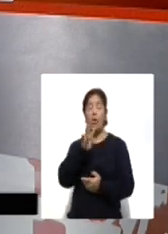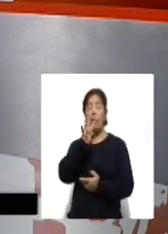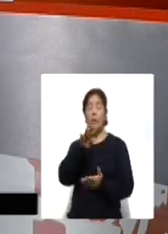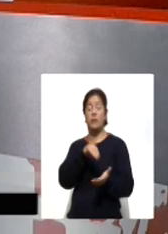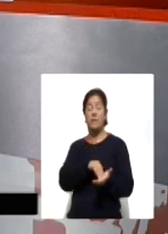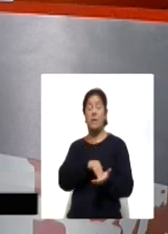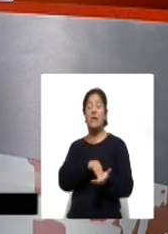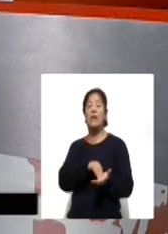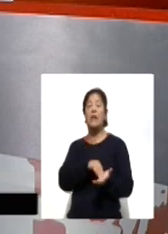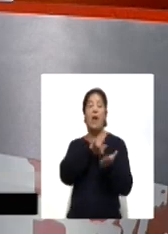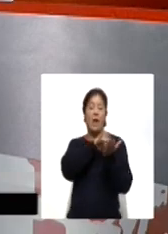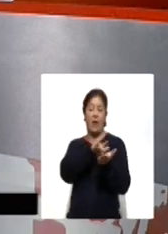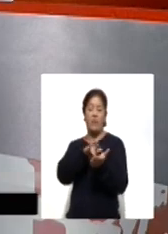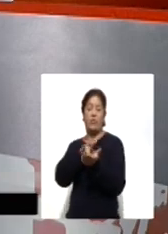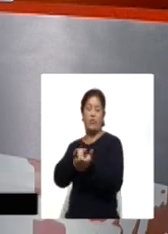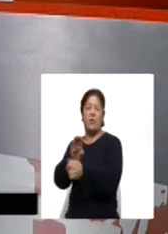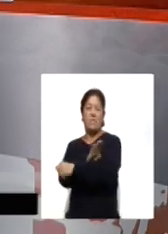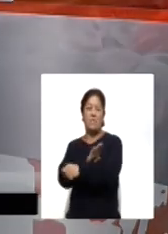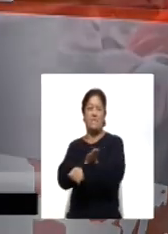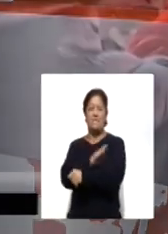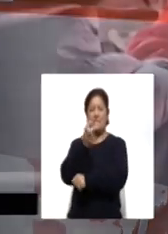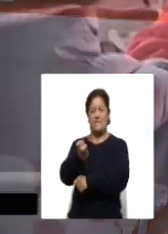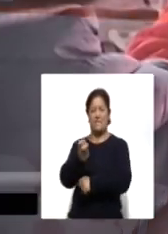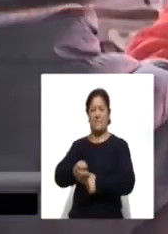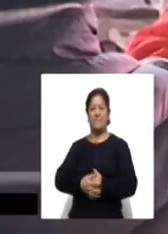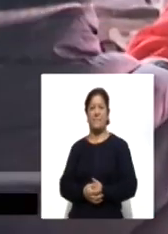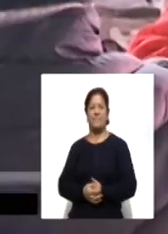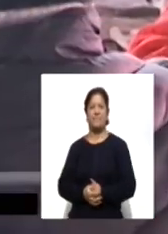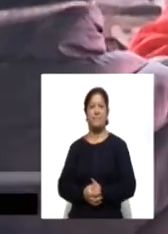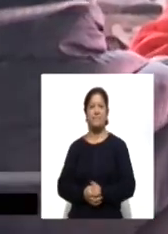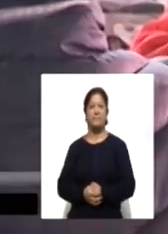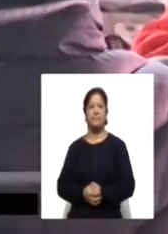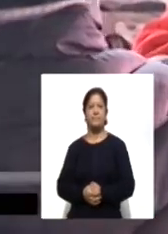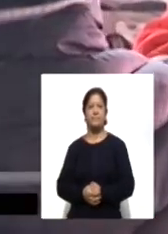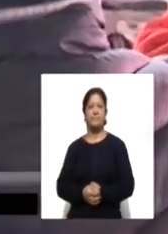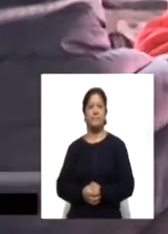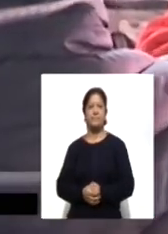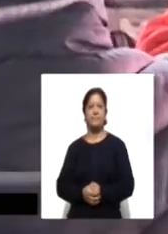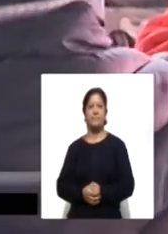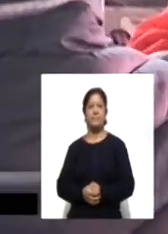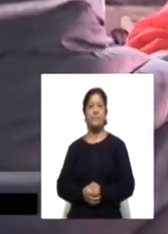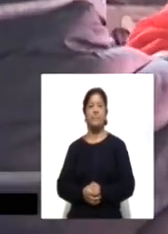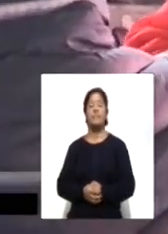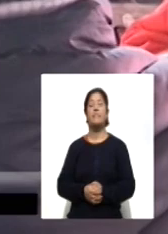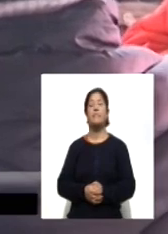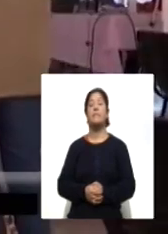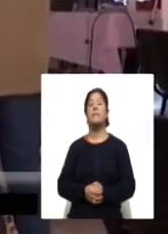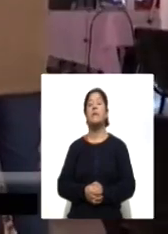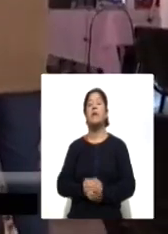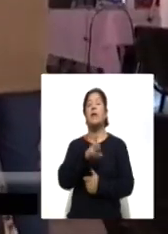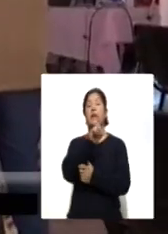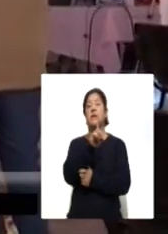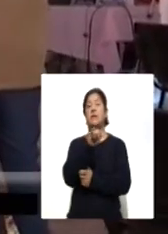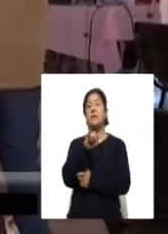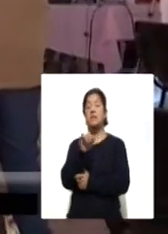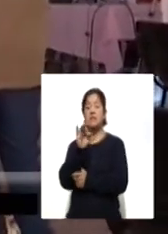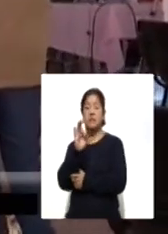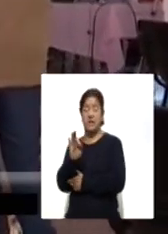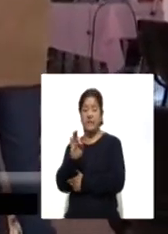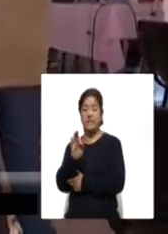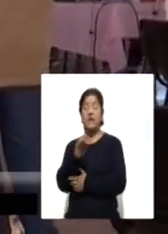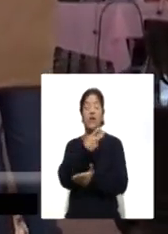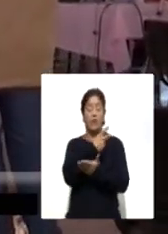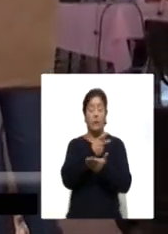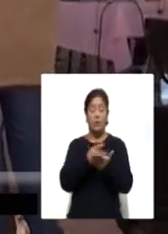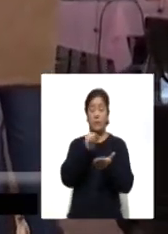apoyos a beneficiarias de este componente. El Sistema Estatal para el Desarrollo Integral de la Familia y